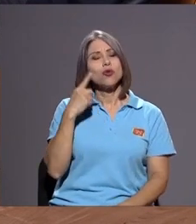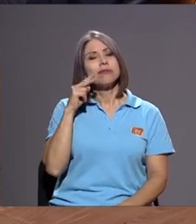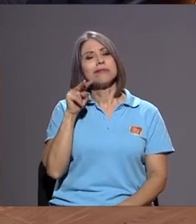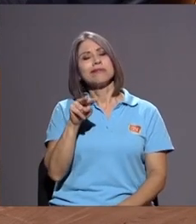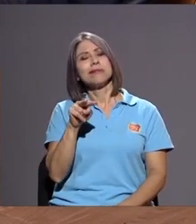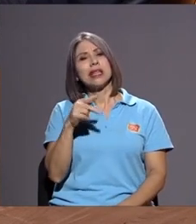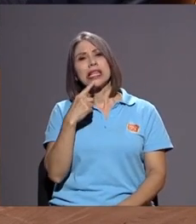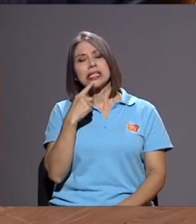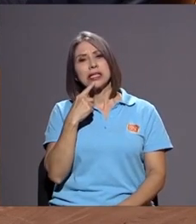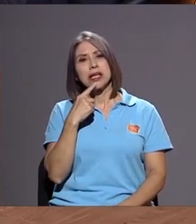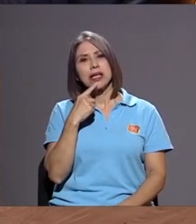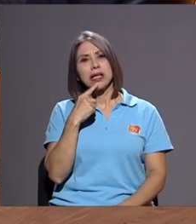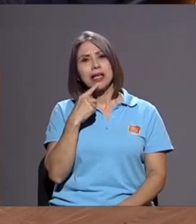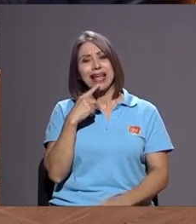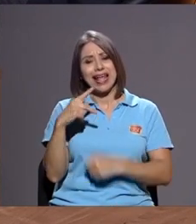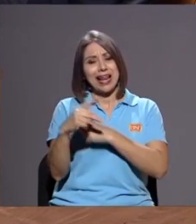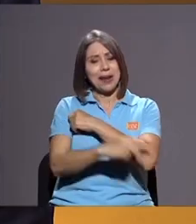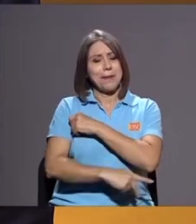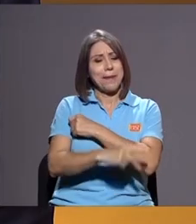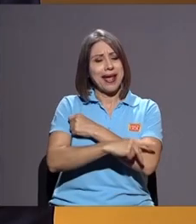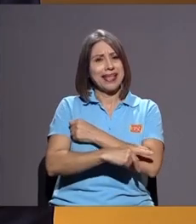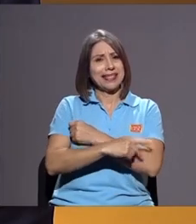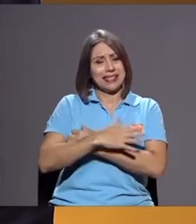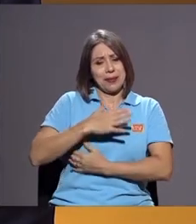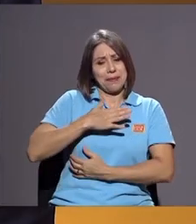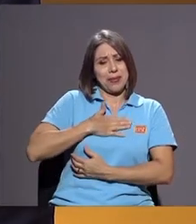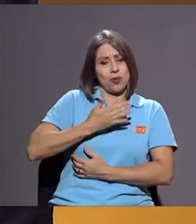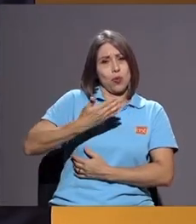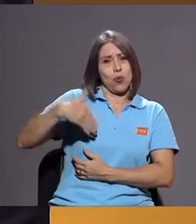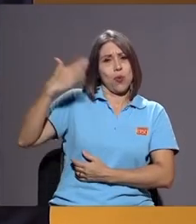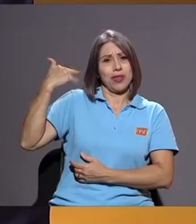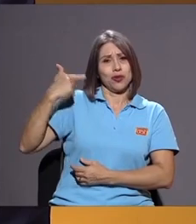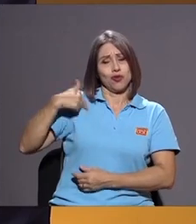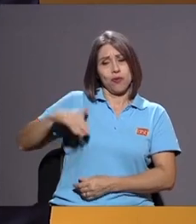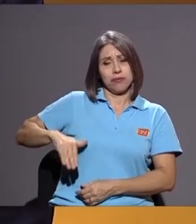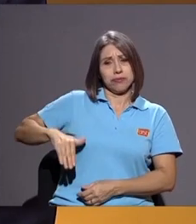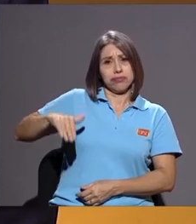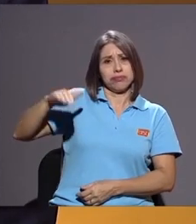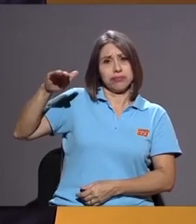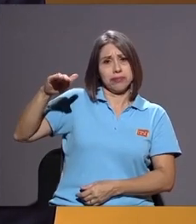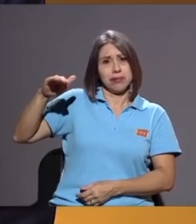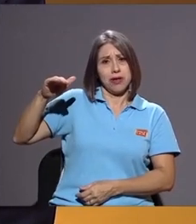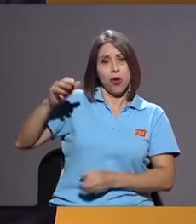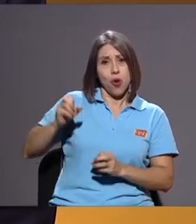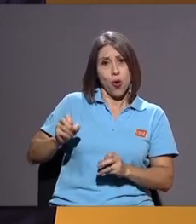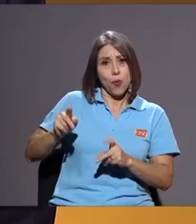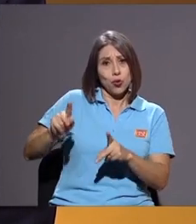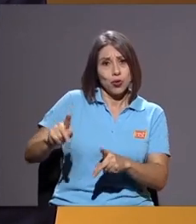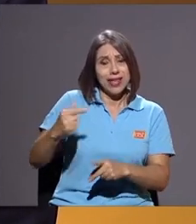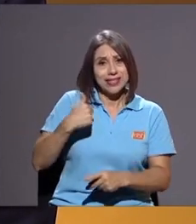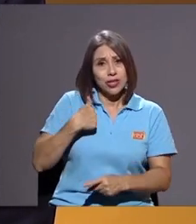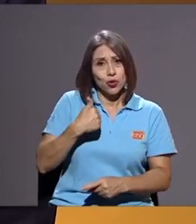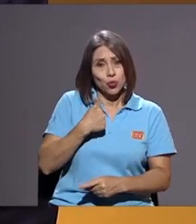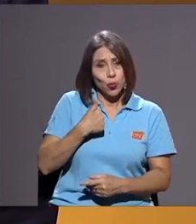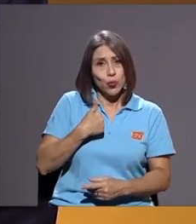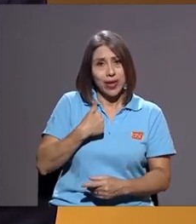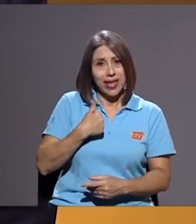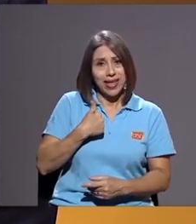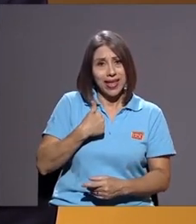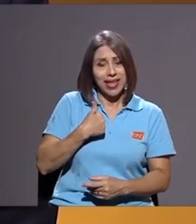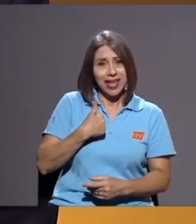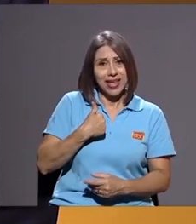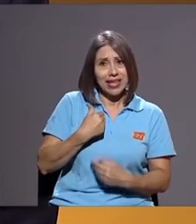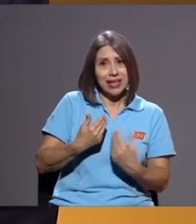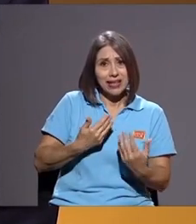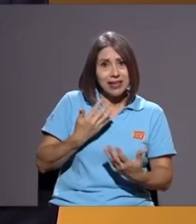y el país que yo en que yo me crié con las oportunidades que tuve en muchas de las de ual